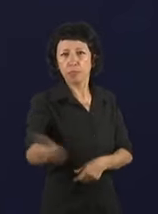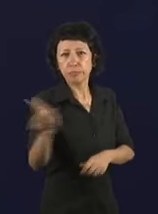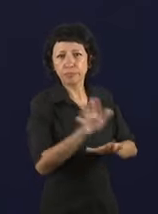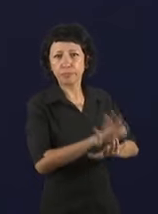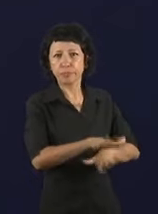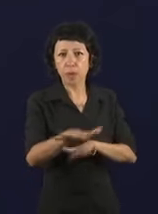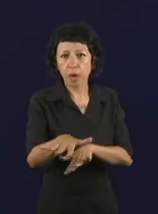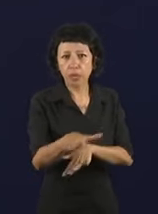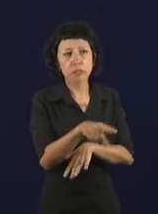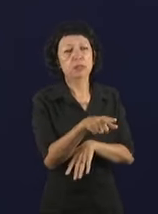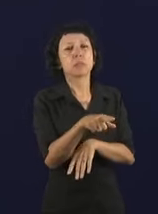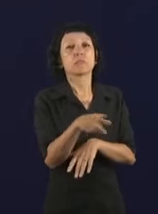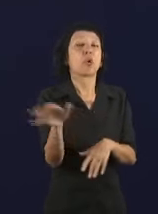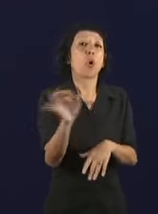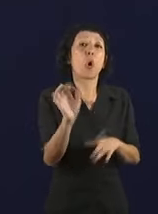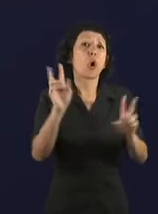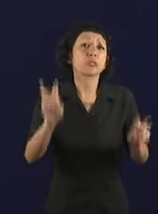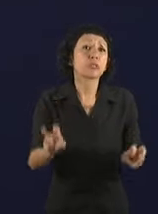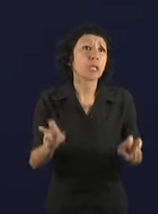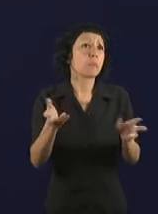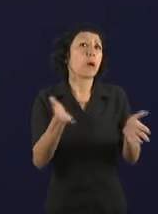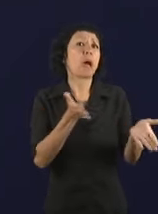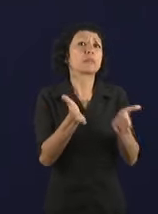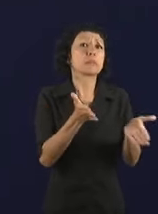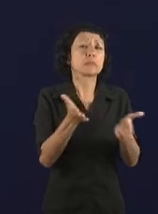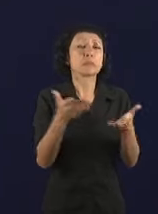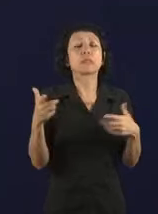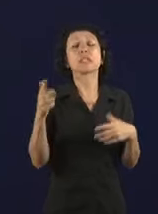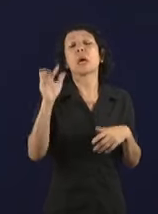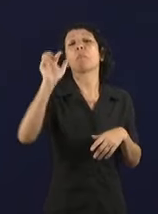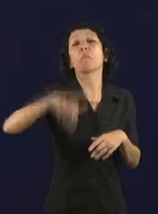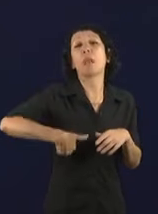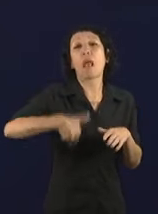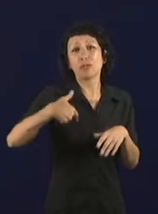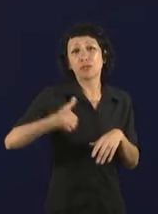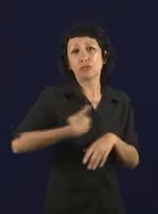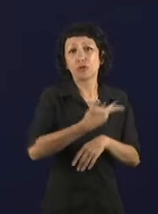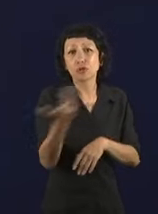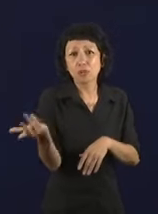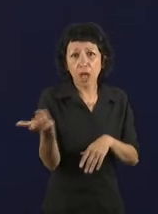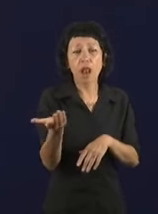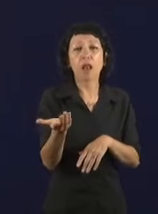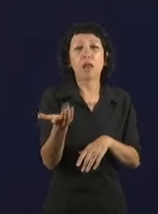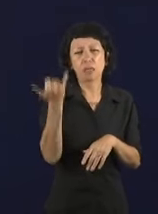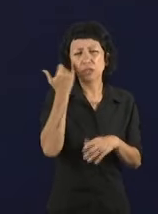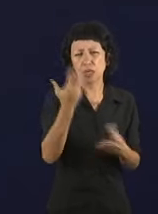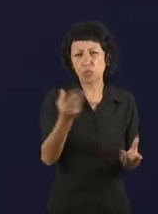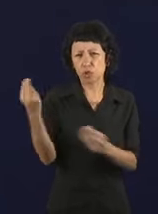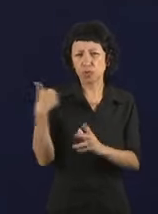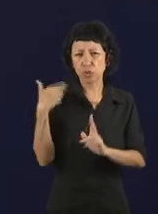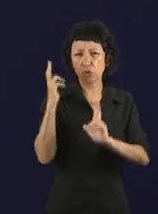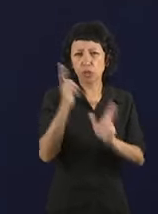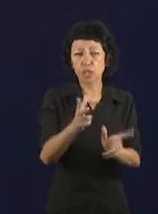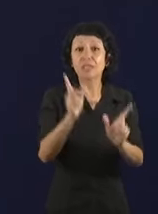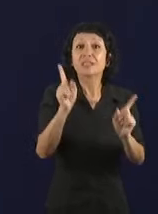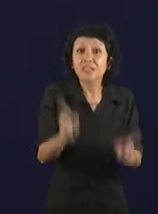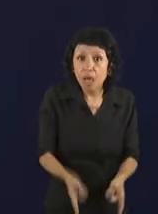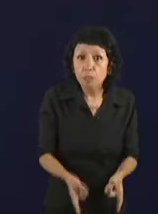cuestiones sociales de asistencia social como los planes sociales que ya se los he comentado varias veces como también